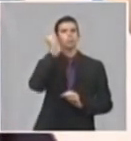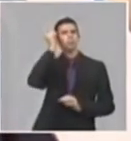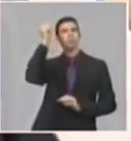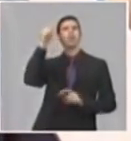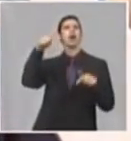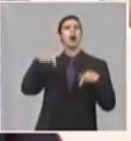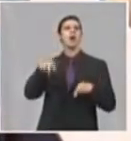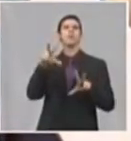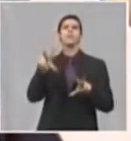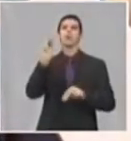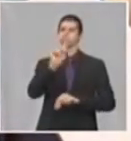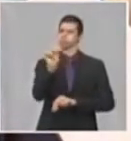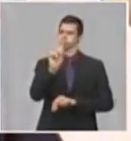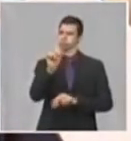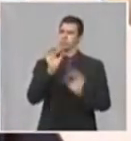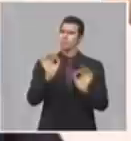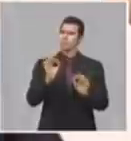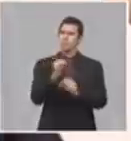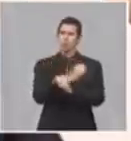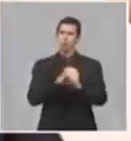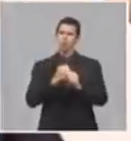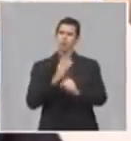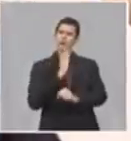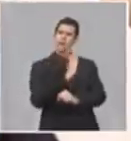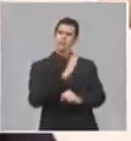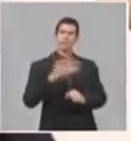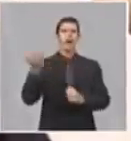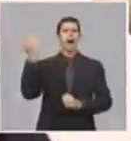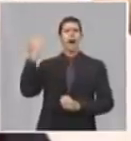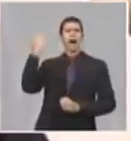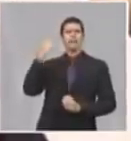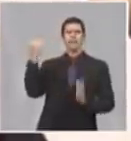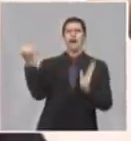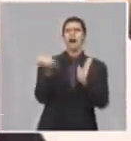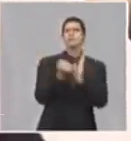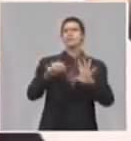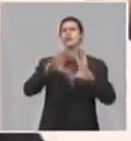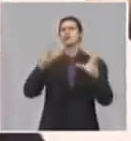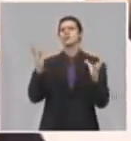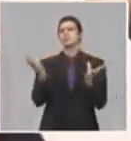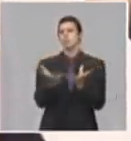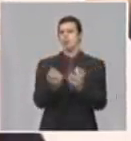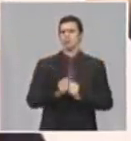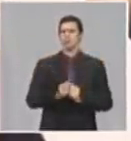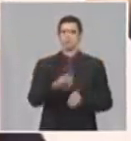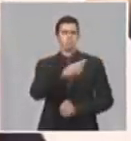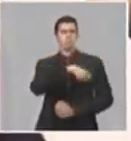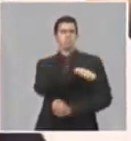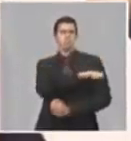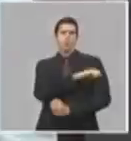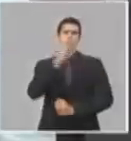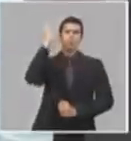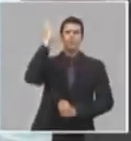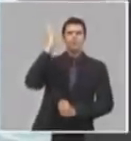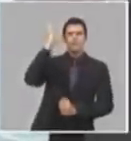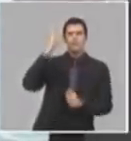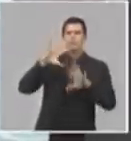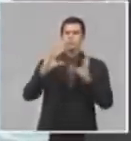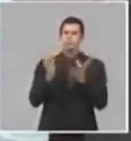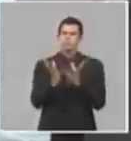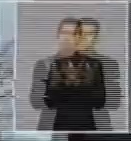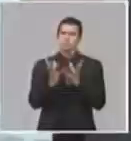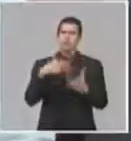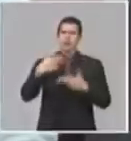cosas que han quedado postergadas en alguna medida, pero que fueron aprobadas en un amplio debate popular que precedió